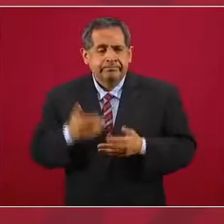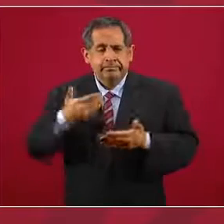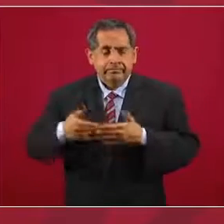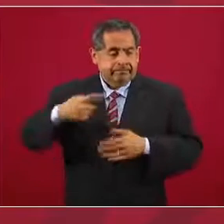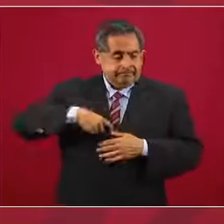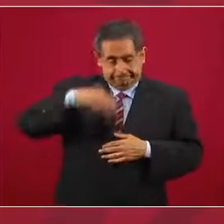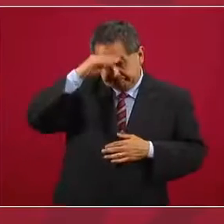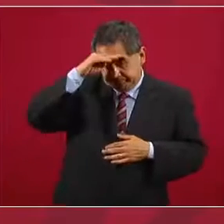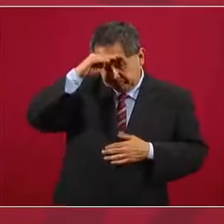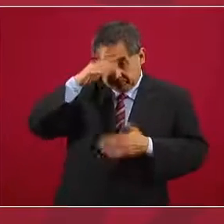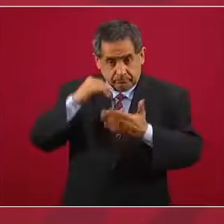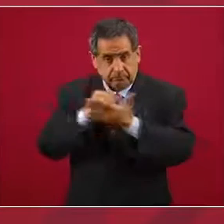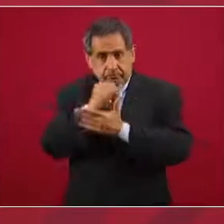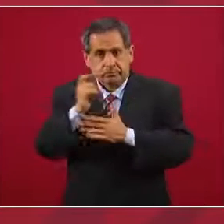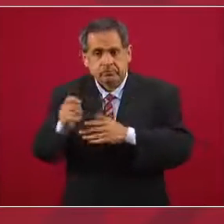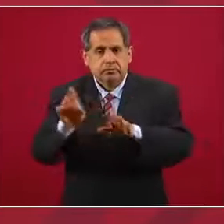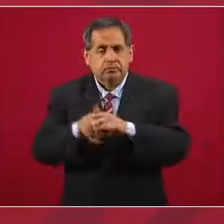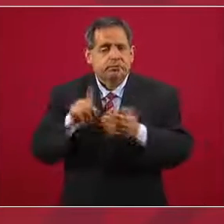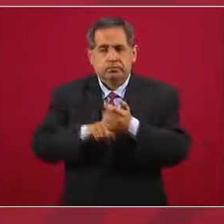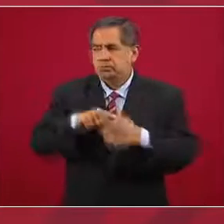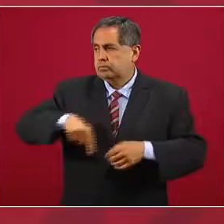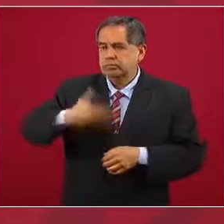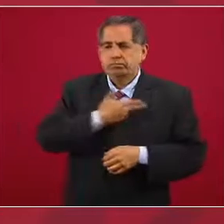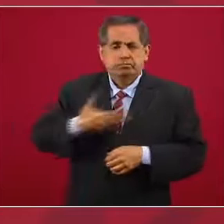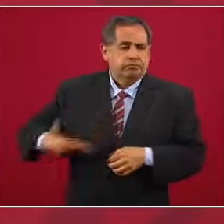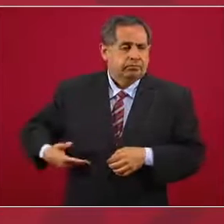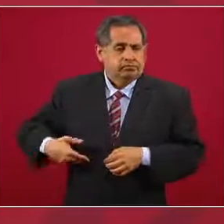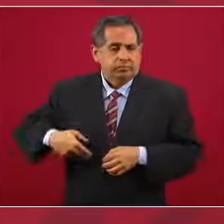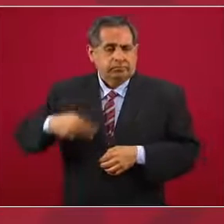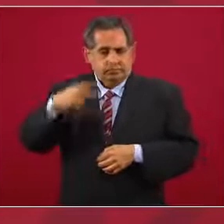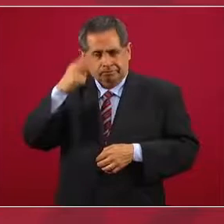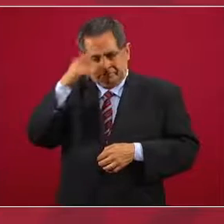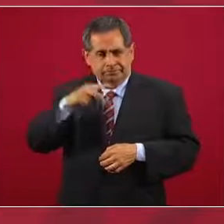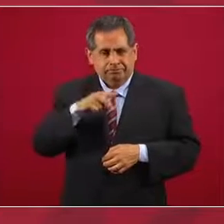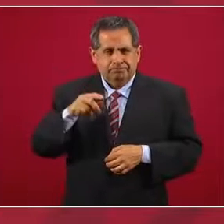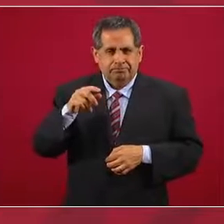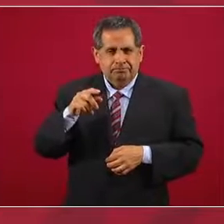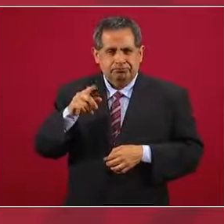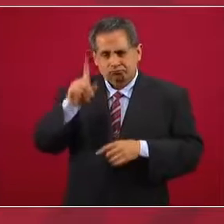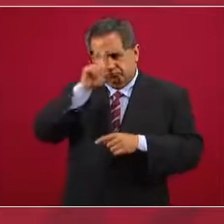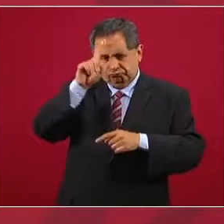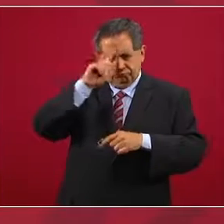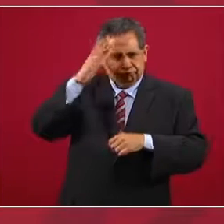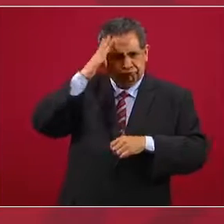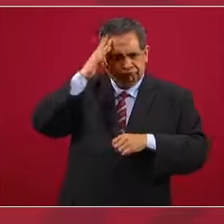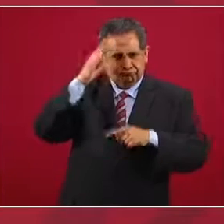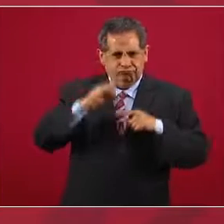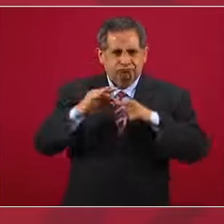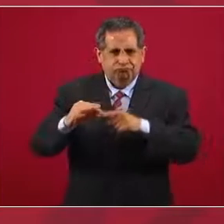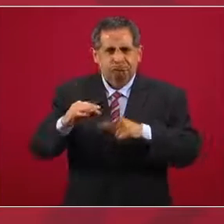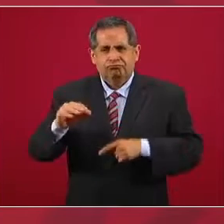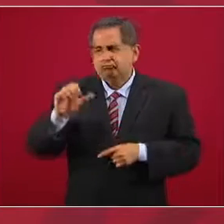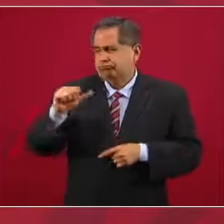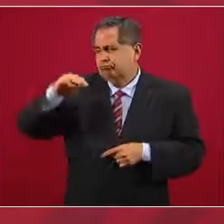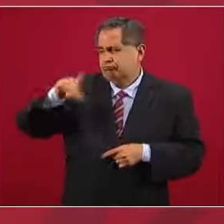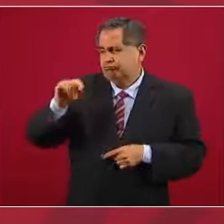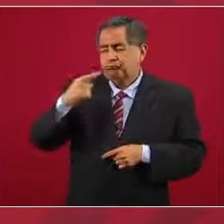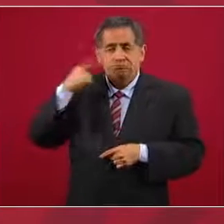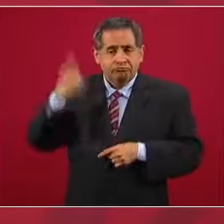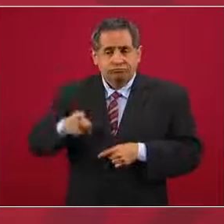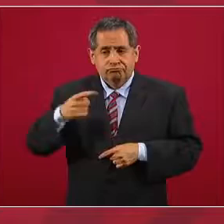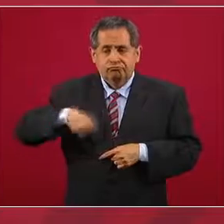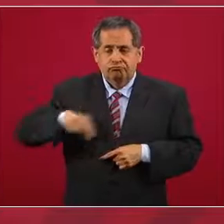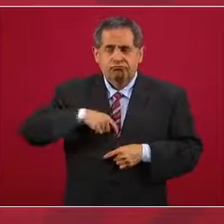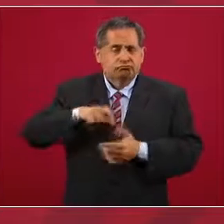decisión de la presidencia, encabezado desde luego por la orientación que nos ha dado el presidente, de hacer